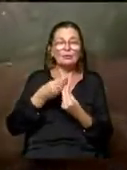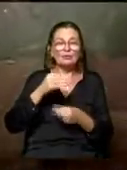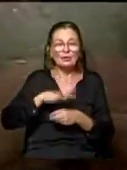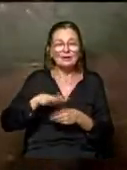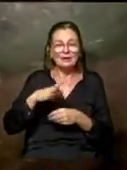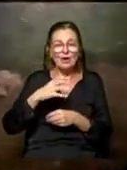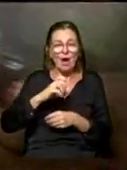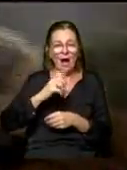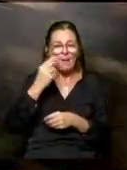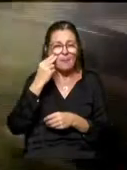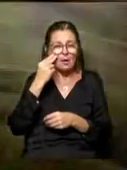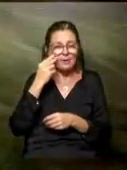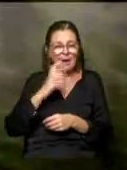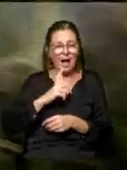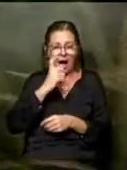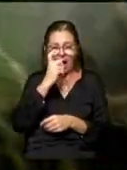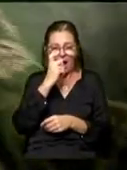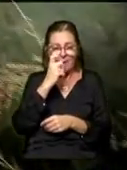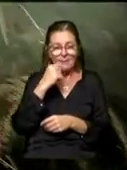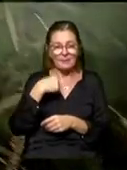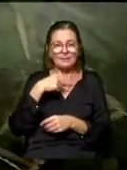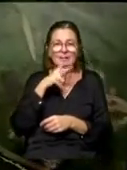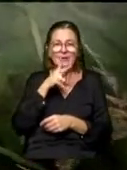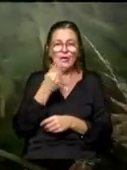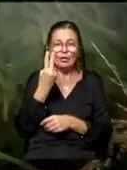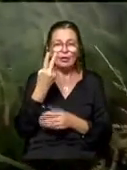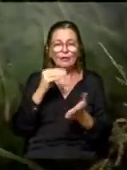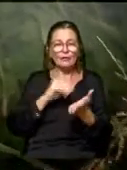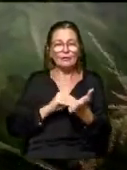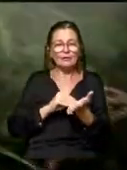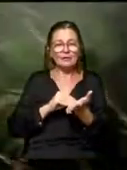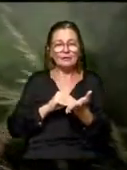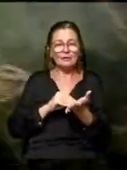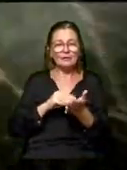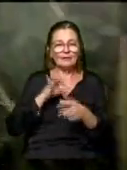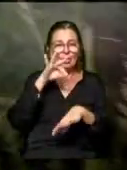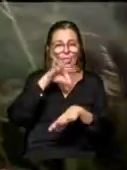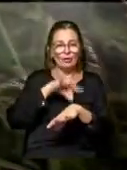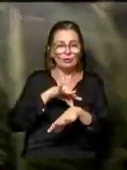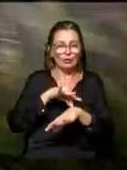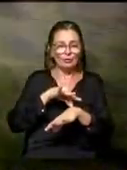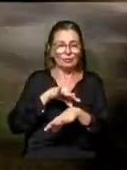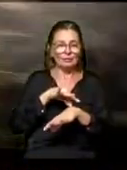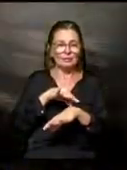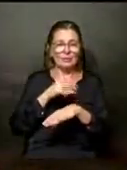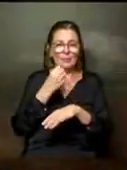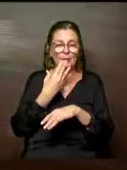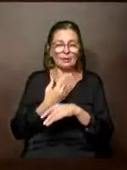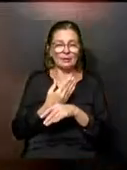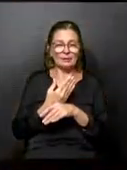crónico. Mi hijo tuvo 2 veces consulta